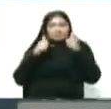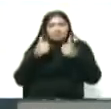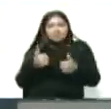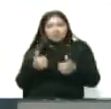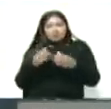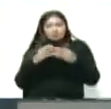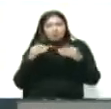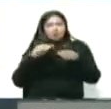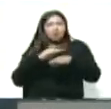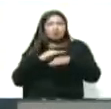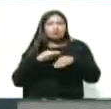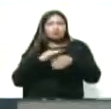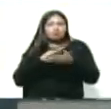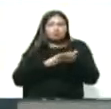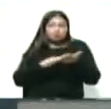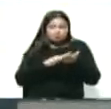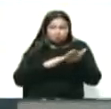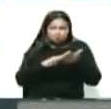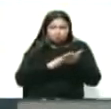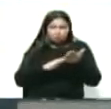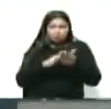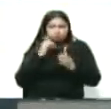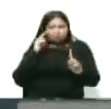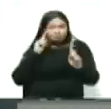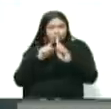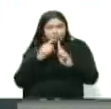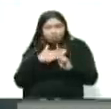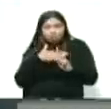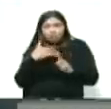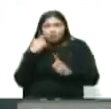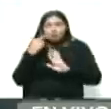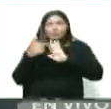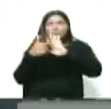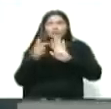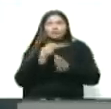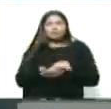ser solucionado. En tal sentido, yo quiero destacar